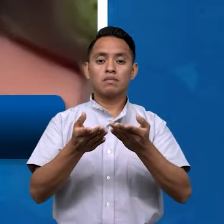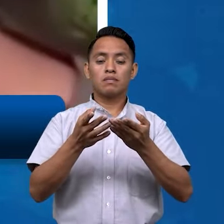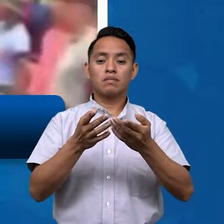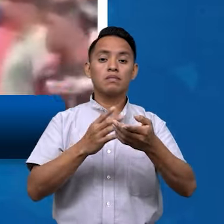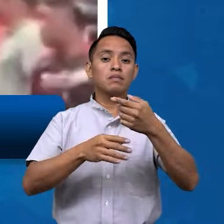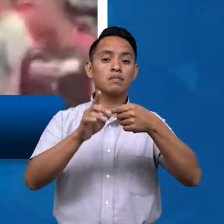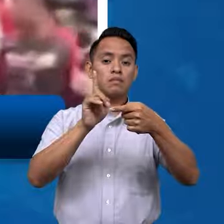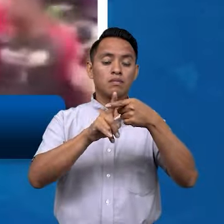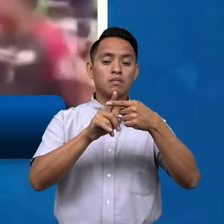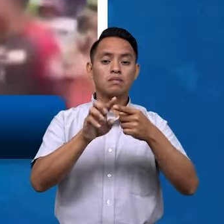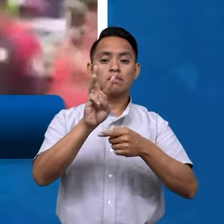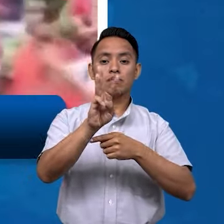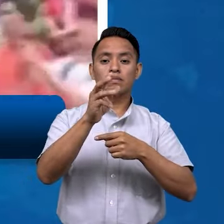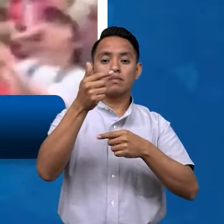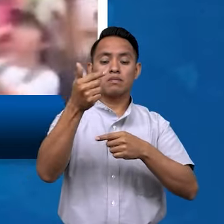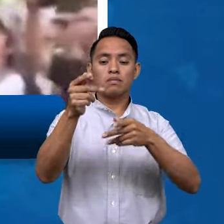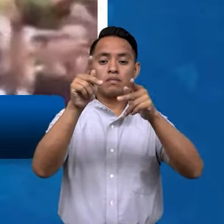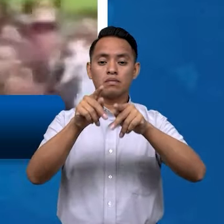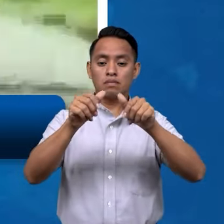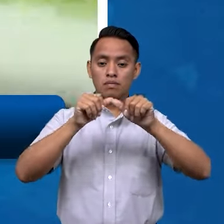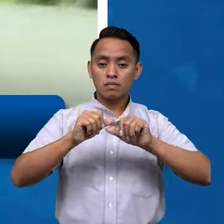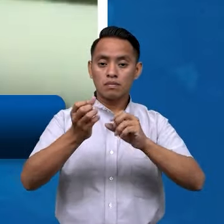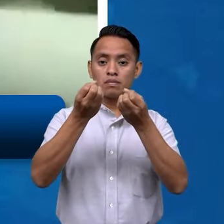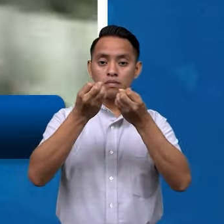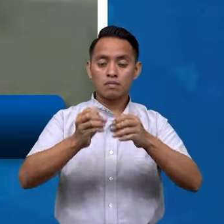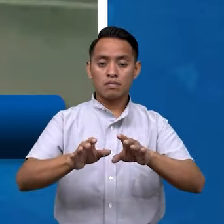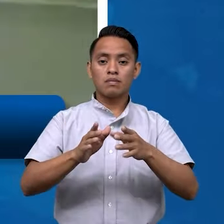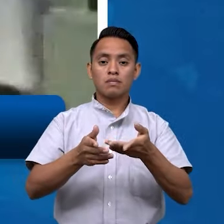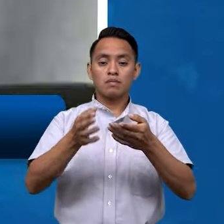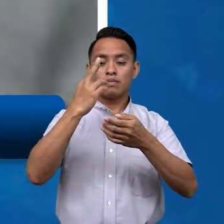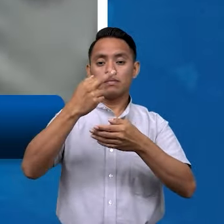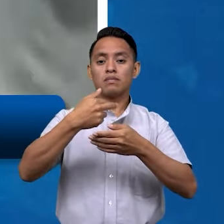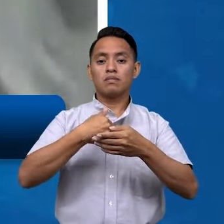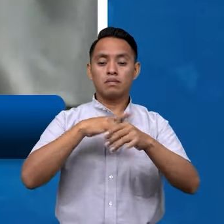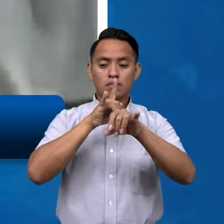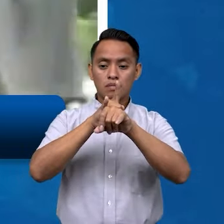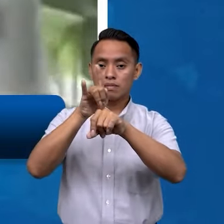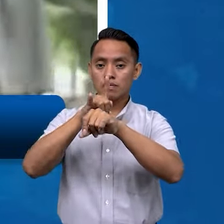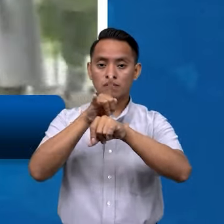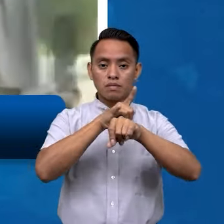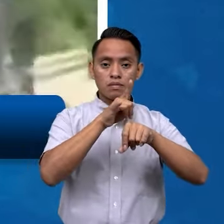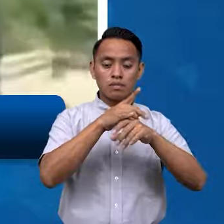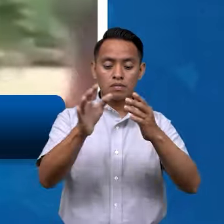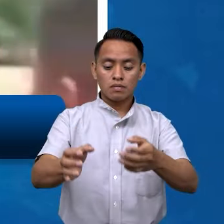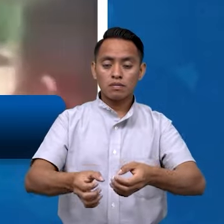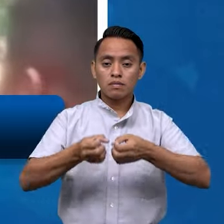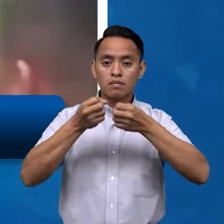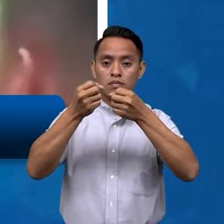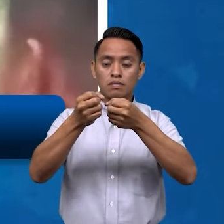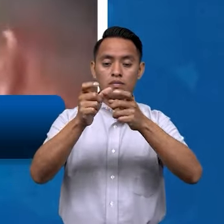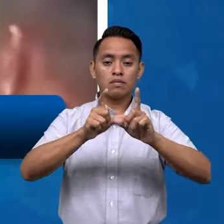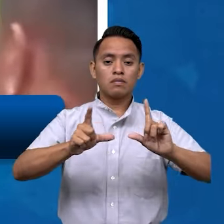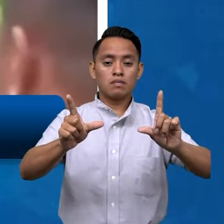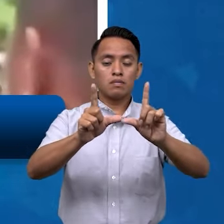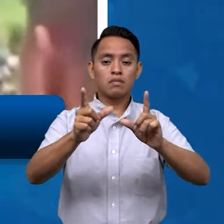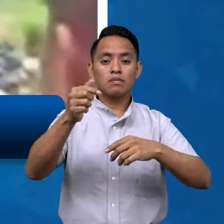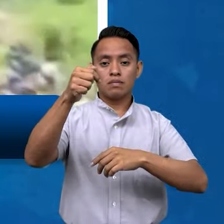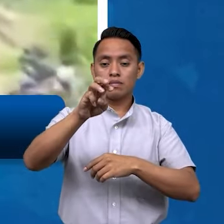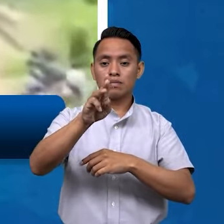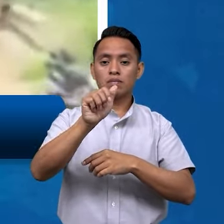37 personas siguen en paradero desconocido, por lo que las autoridades desarrollan operaciones de búsqueda y rescate en la localidad de